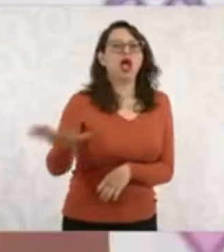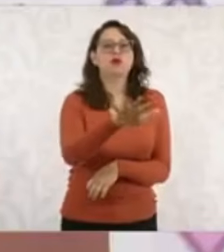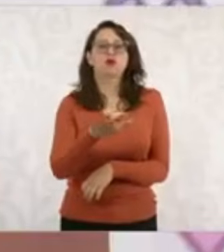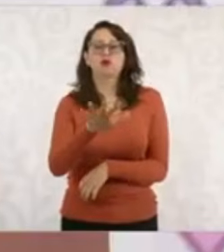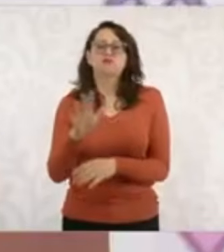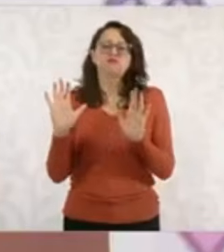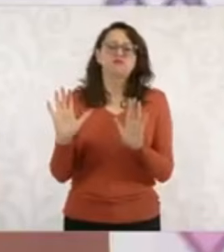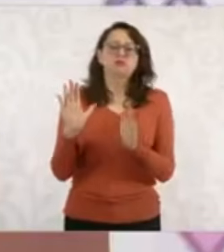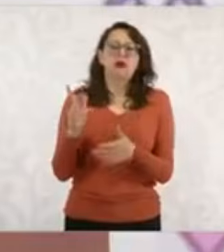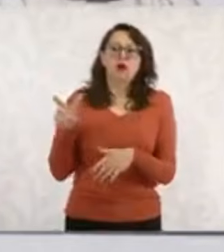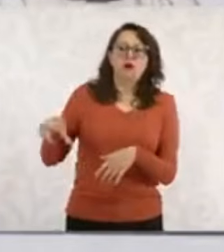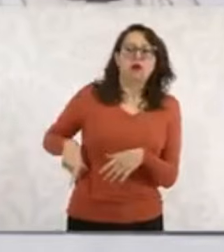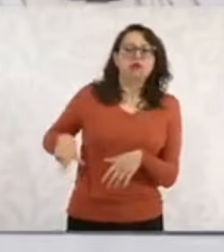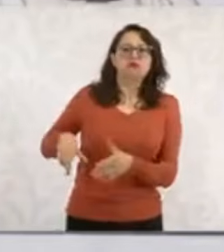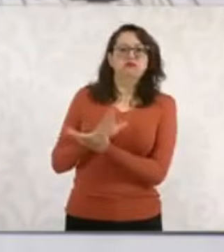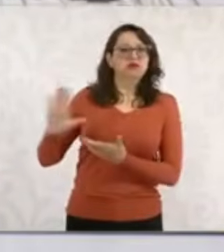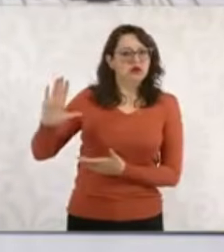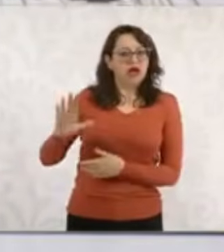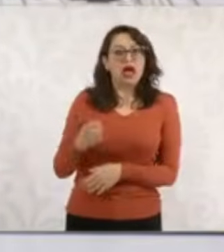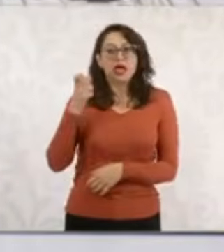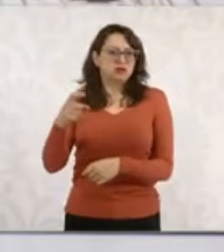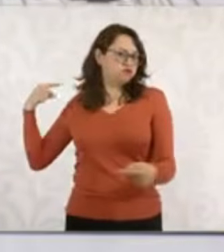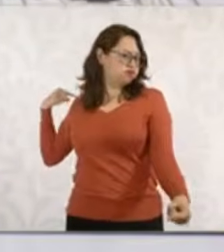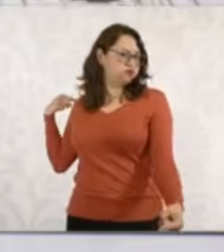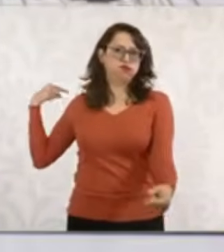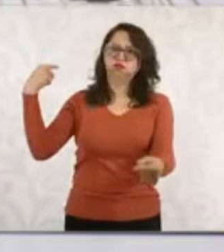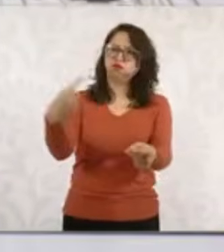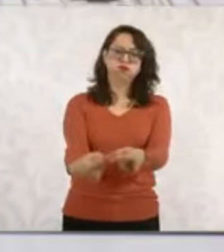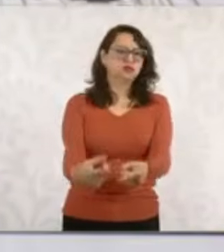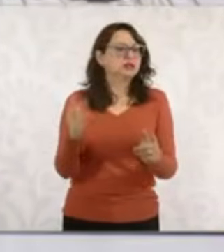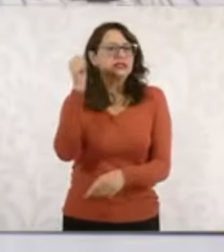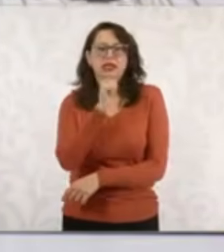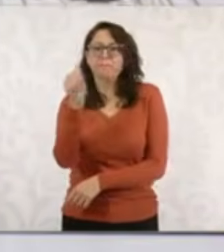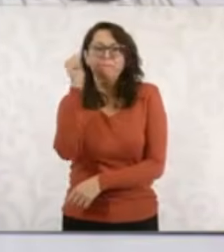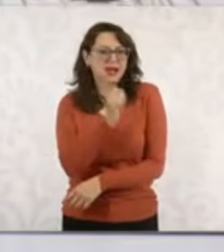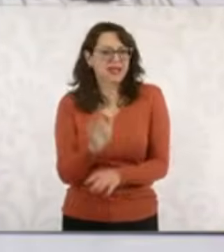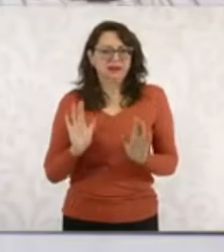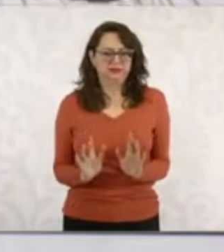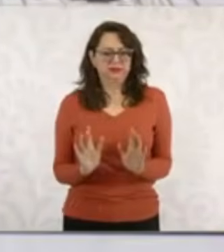a partir de que se instauró la doctrina Estrada. Ahora,